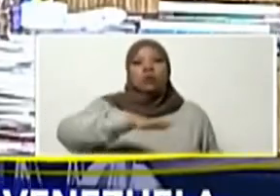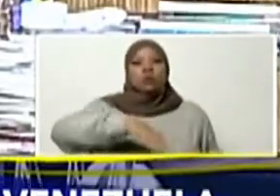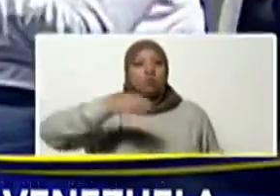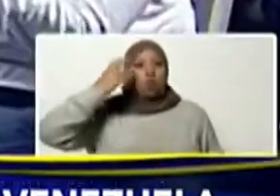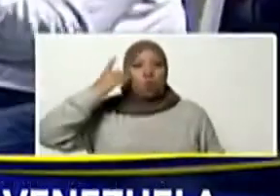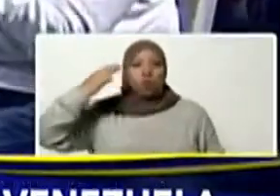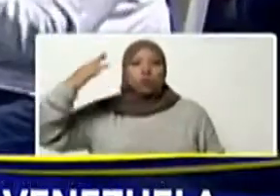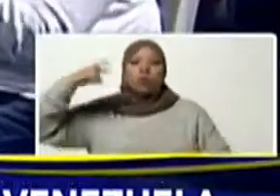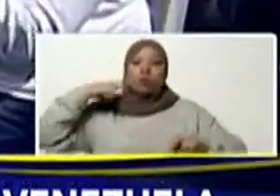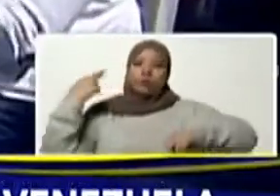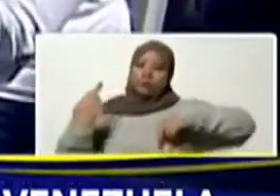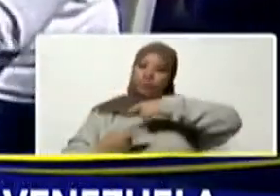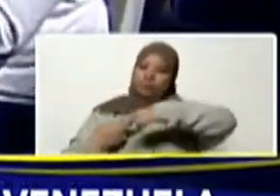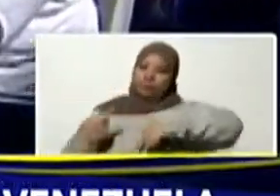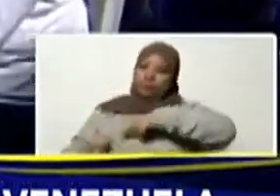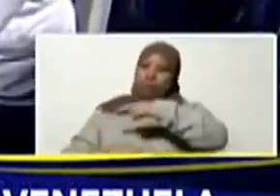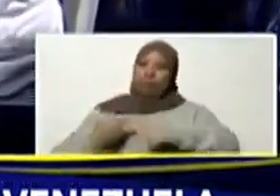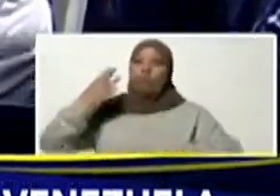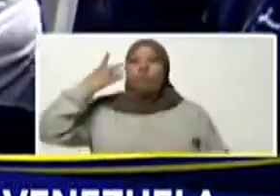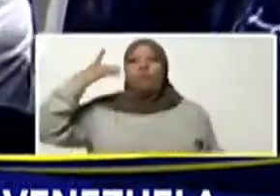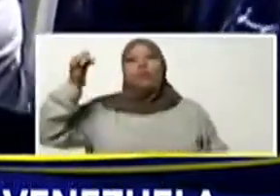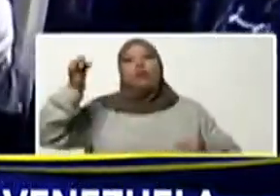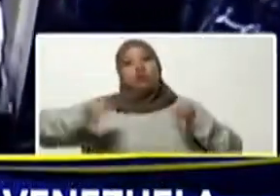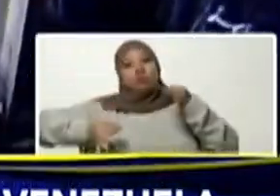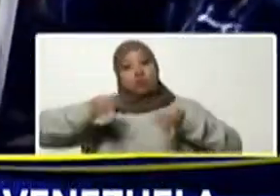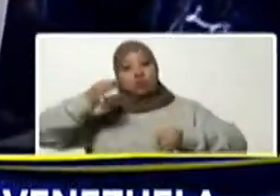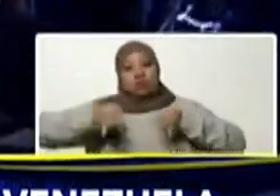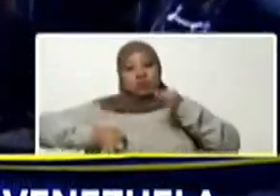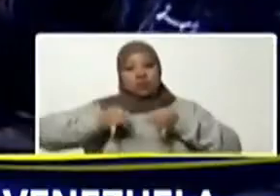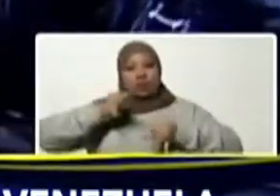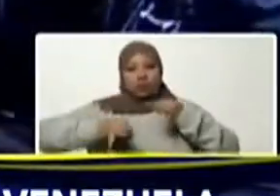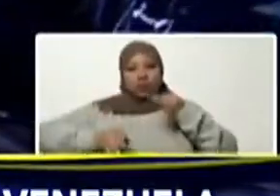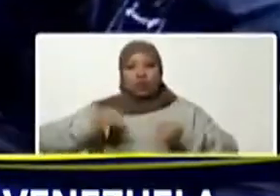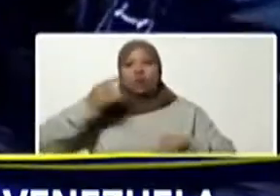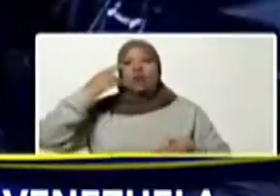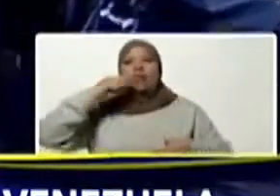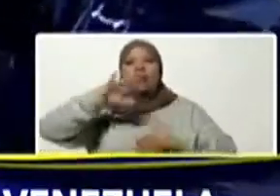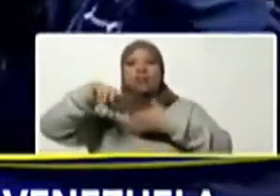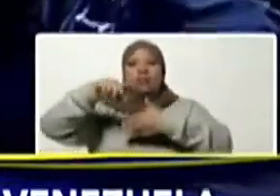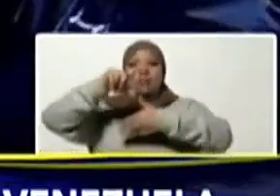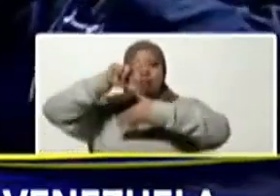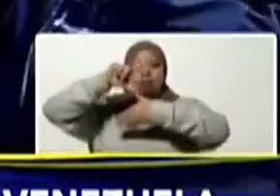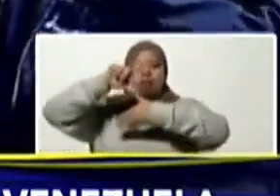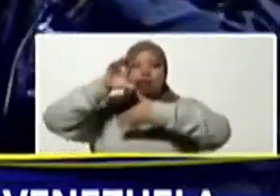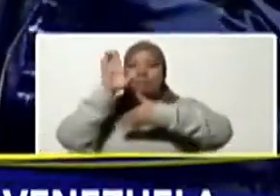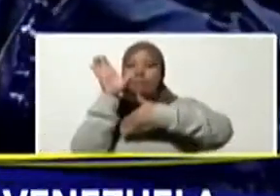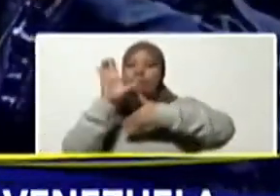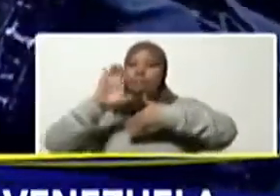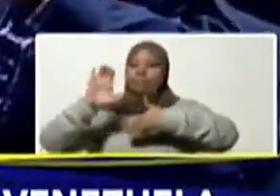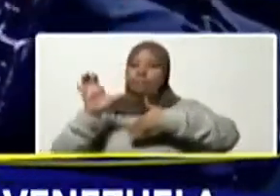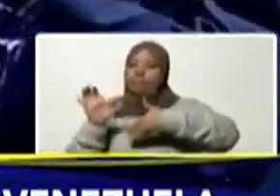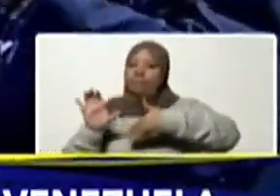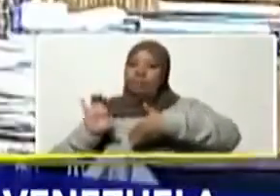sueño de redención, es a un sueño de justicia. Es América Latina, es al Caribe,